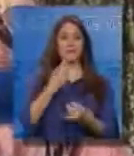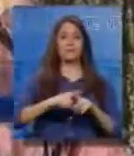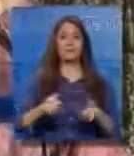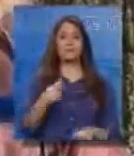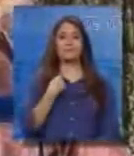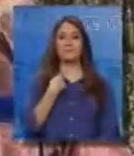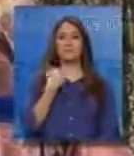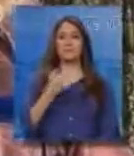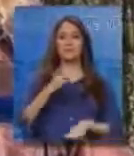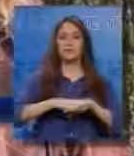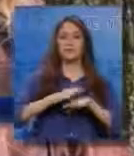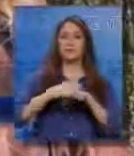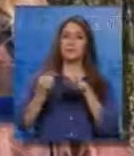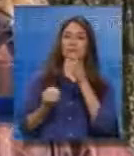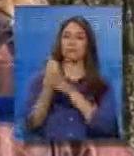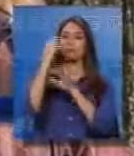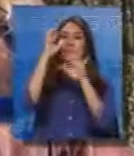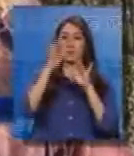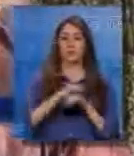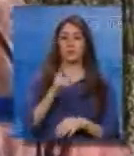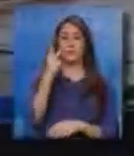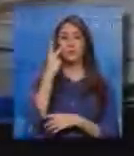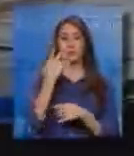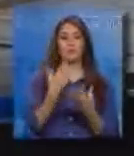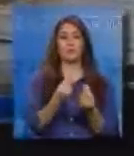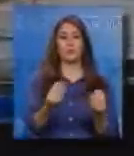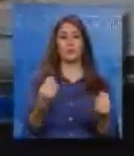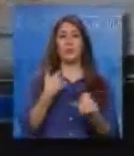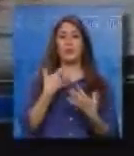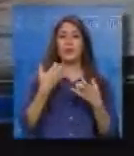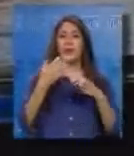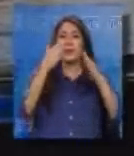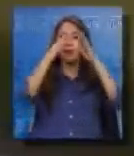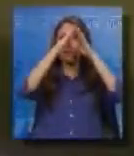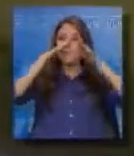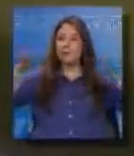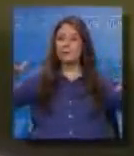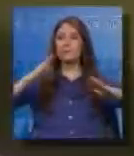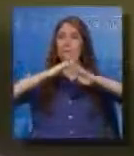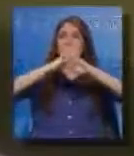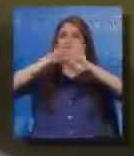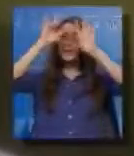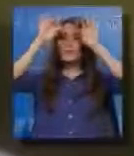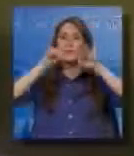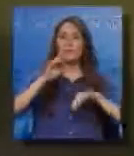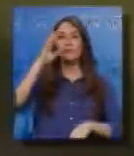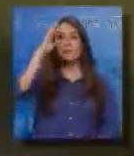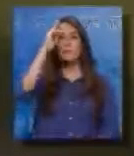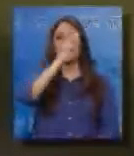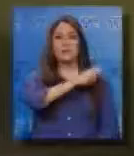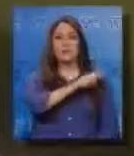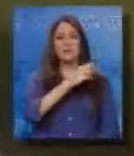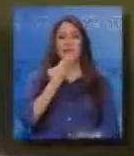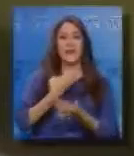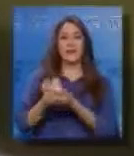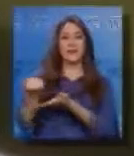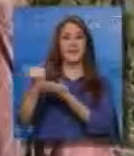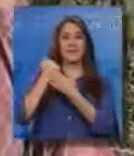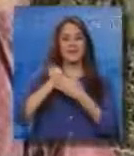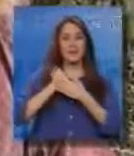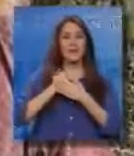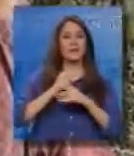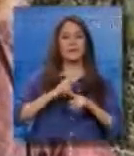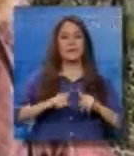que la mortalidad ya es abundante. Quisimos salvarles con ese plástico, con la ayuda de los militares de aquí de la Brigada Patria.